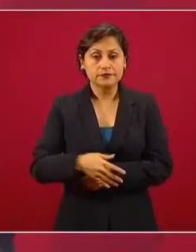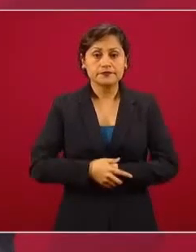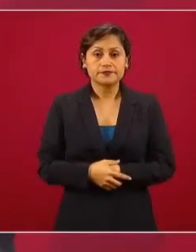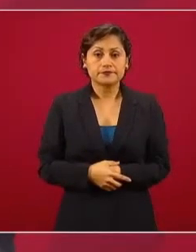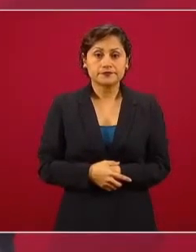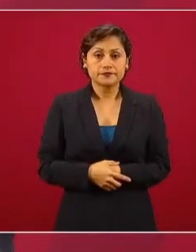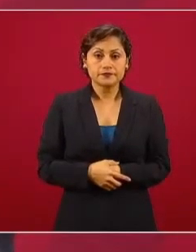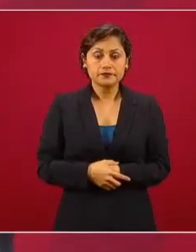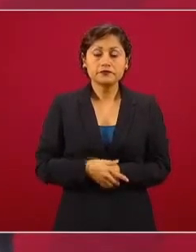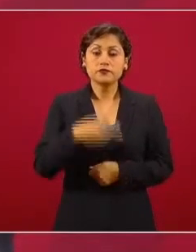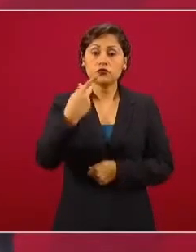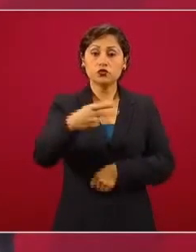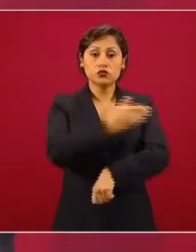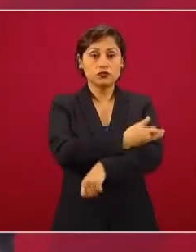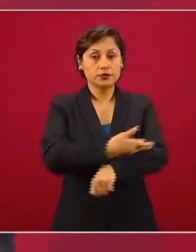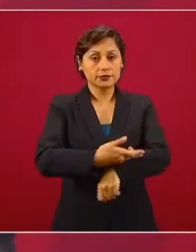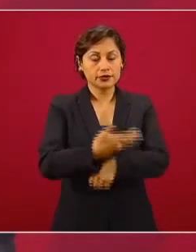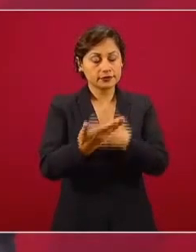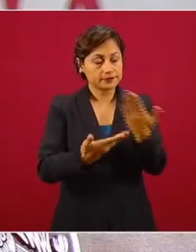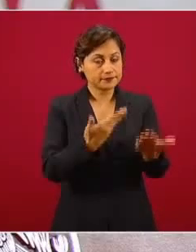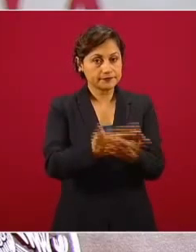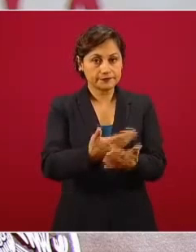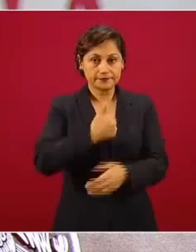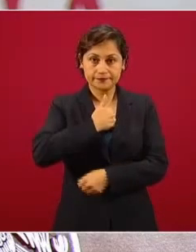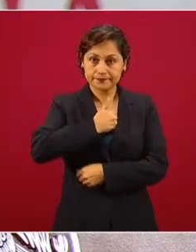en esta pandemia.